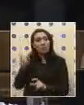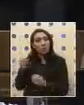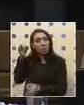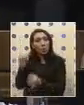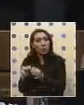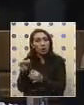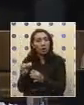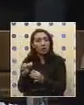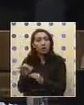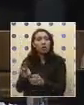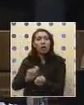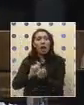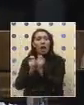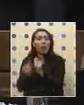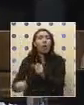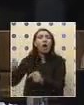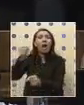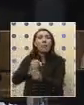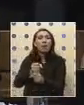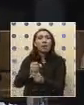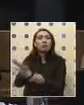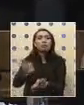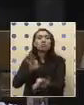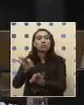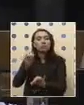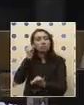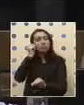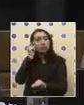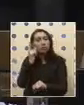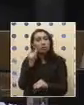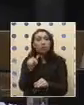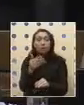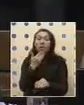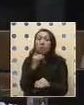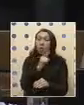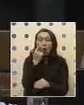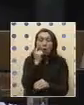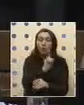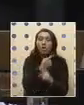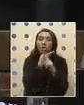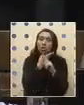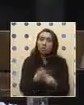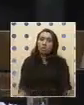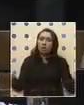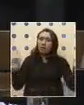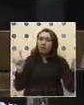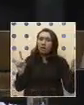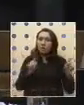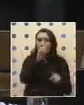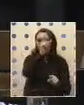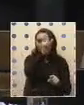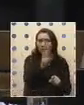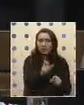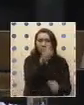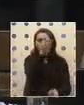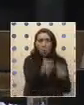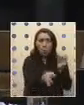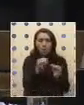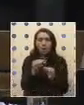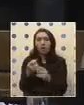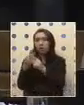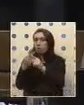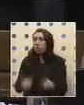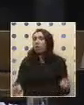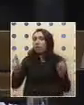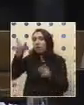Reemplazan el mecanismo de toma de decisiones. Y también porque desconoce la diferencia radical que existe entre una persona jurídica y una persona